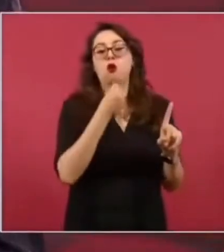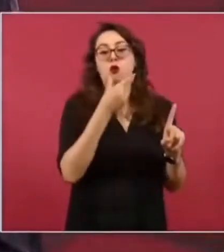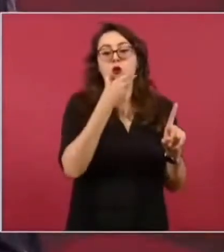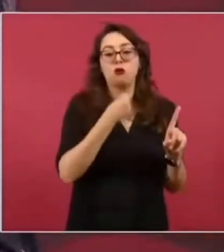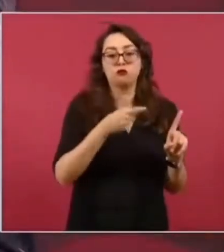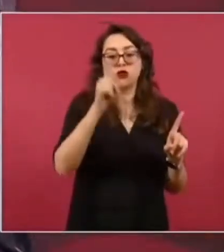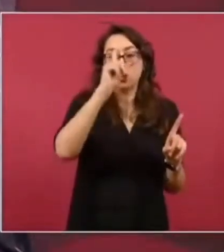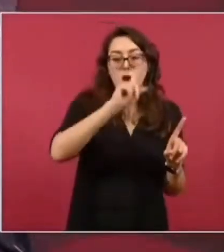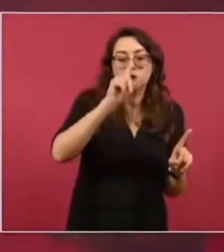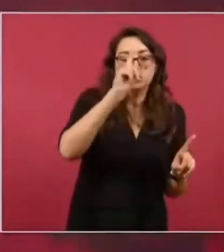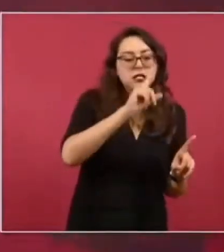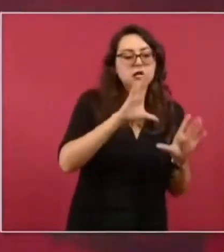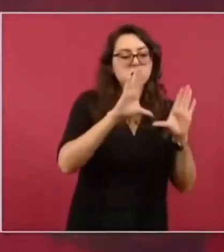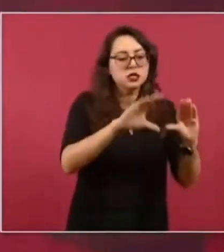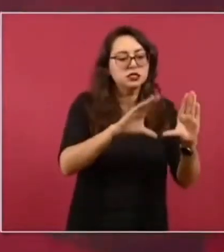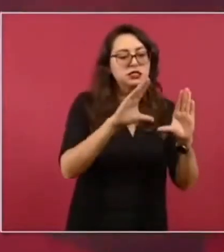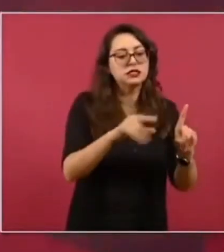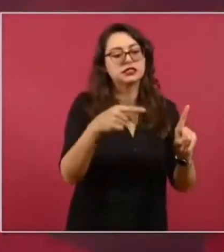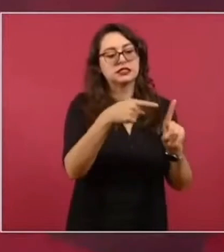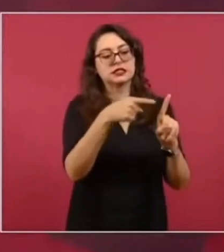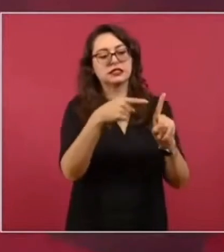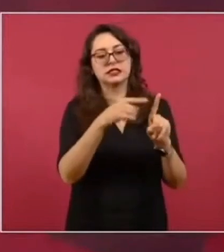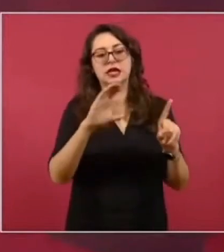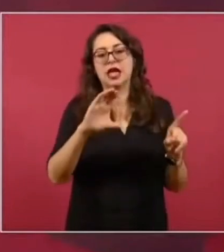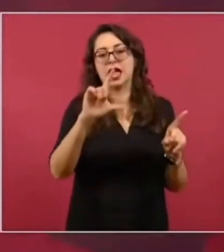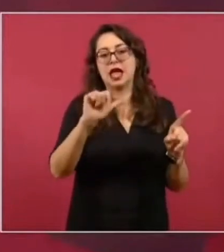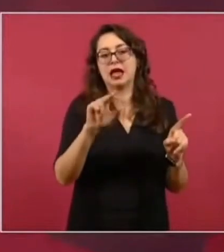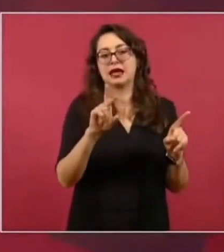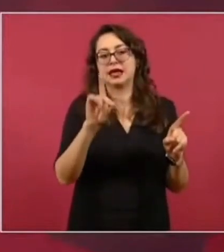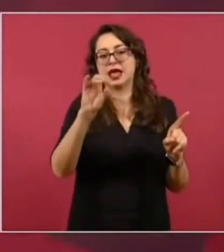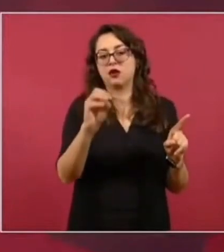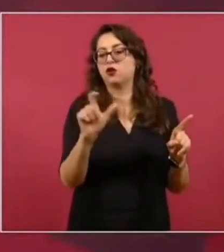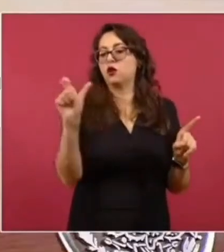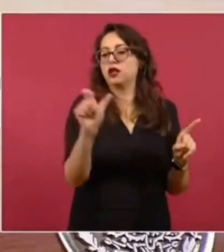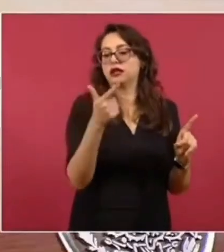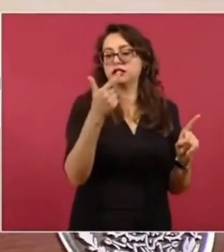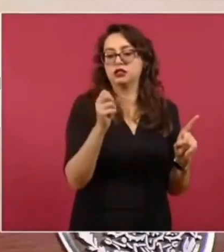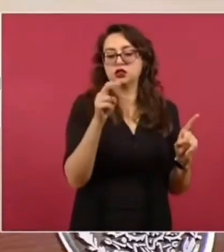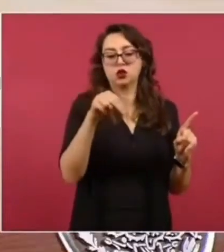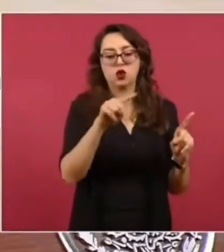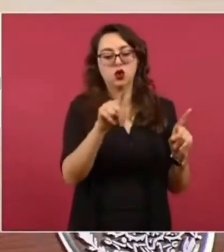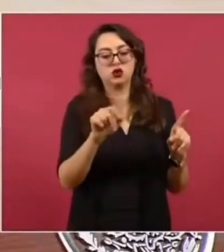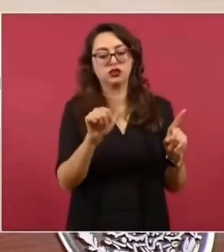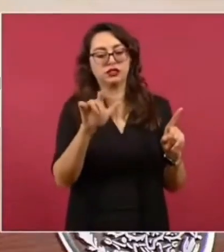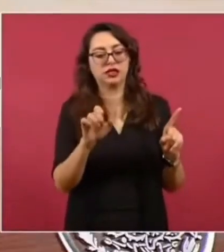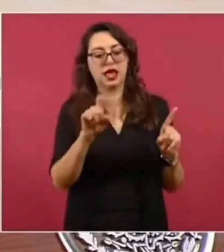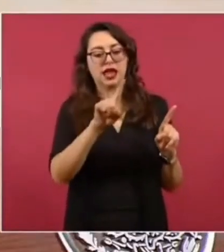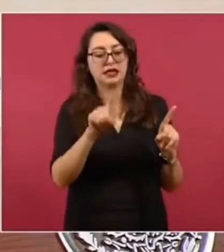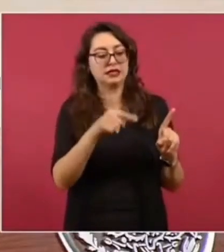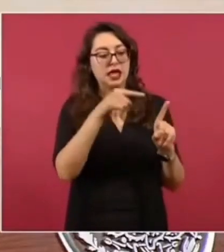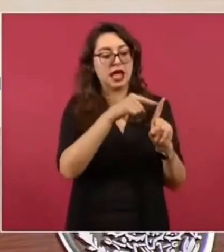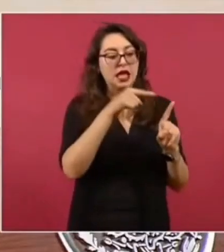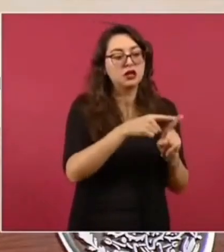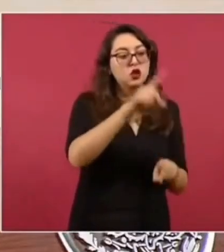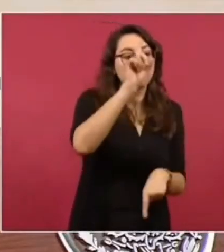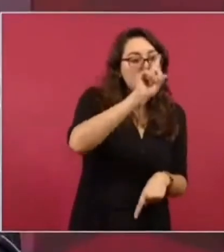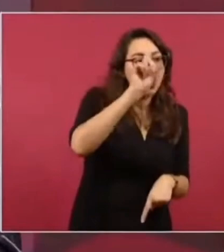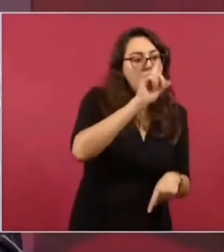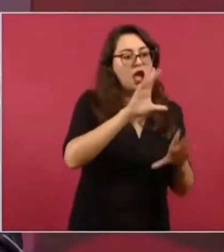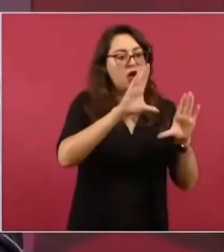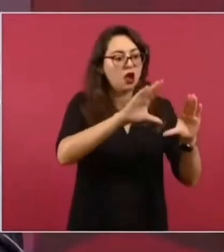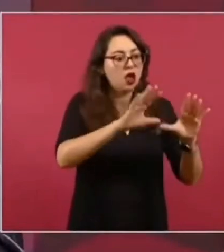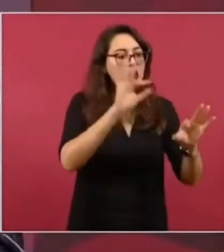este momento, Claudio X González estaba en contra de la educación